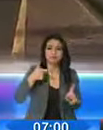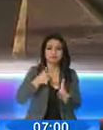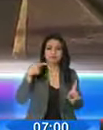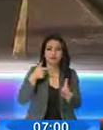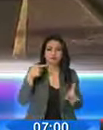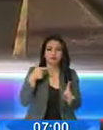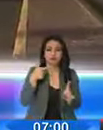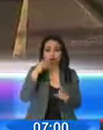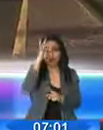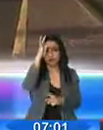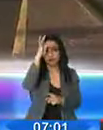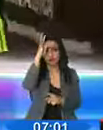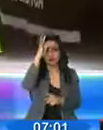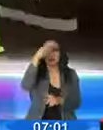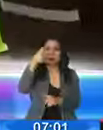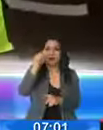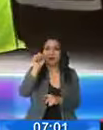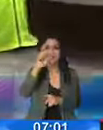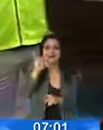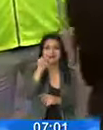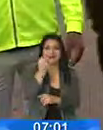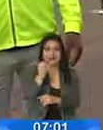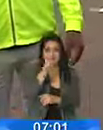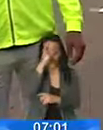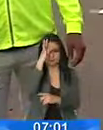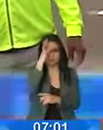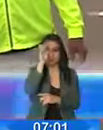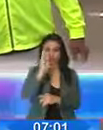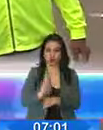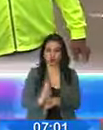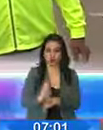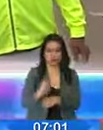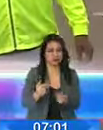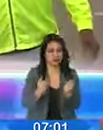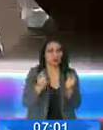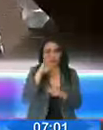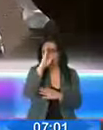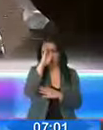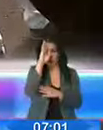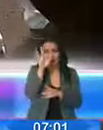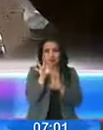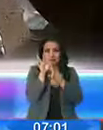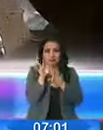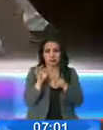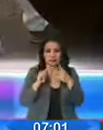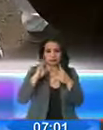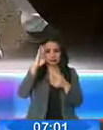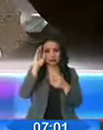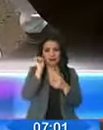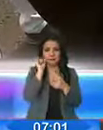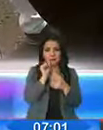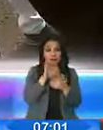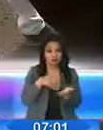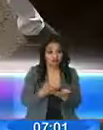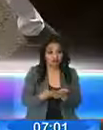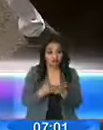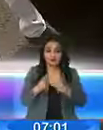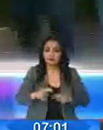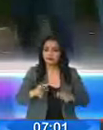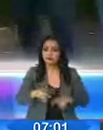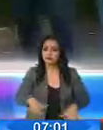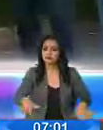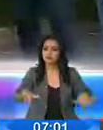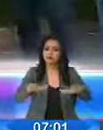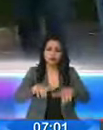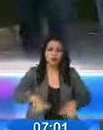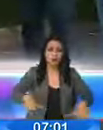el hospital Enrique Garcés. De inmediato, personal de la DINASED y agentes de criminalística iniciaron con las investigaciones por el sector. Tras un